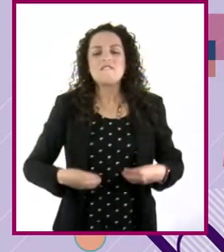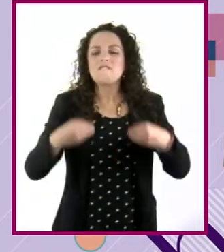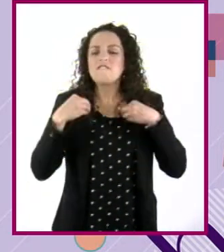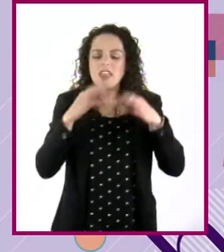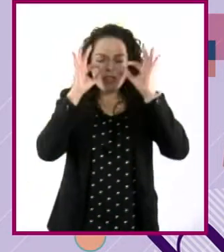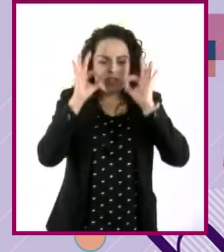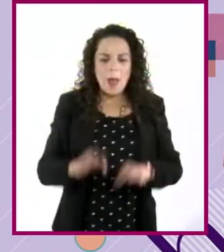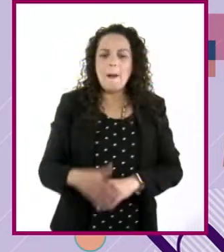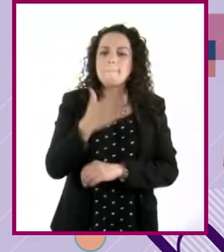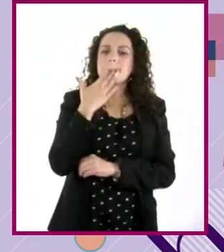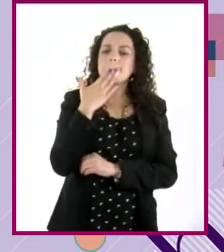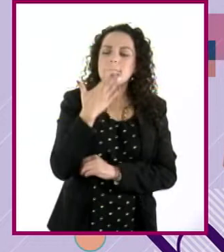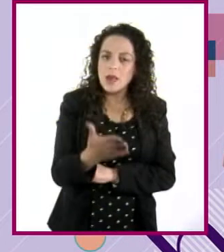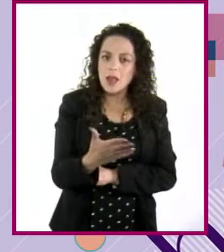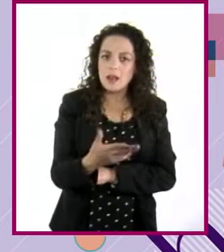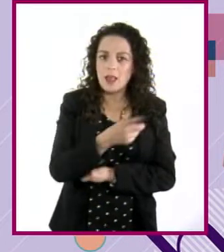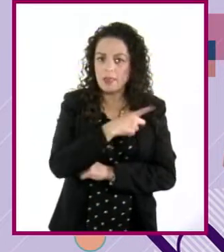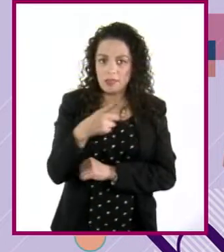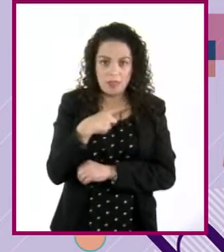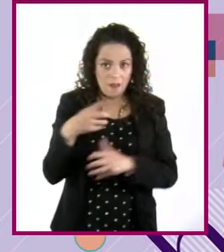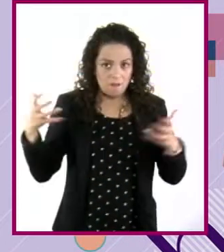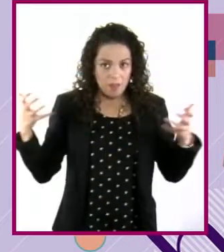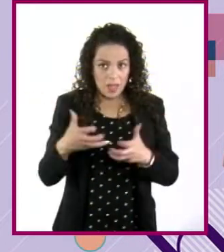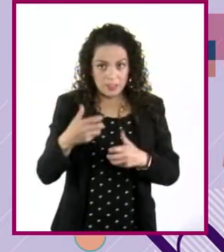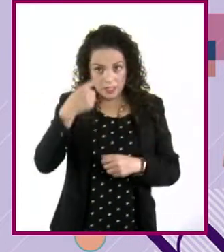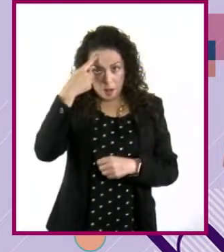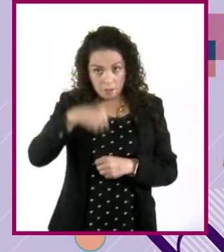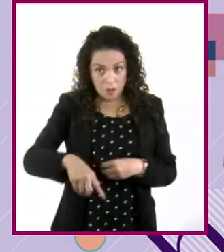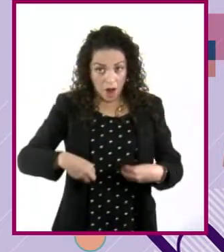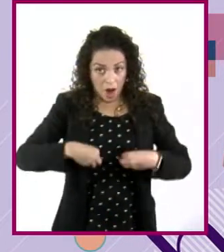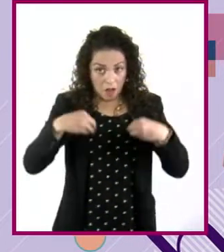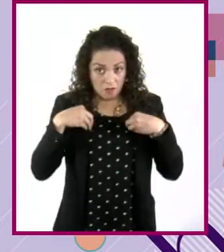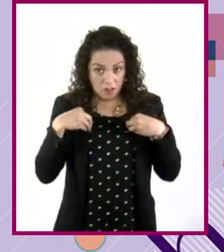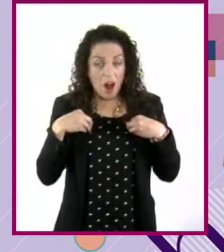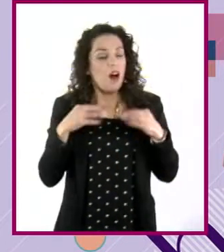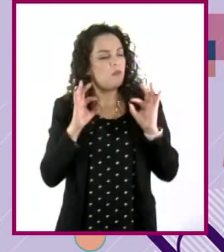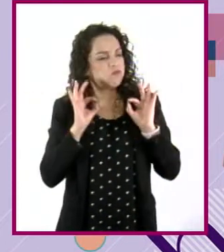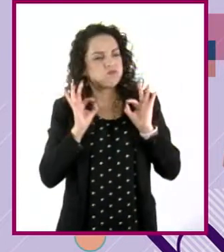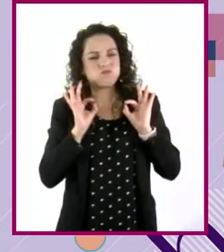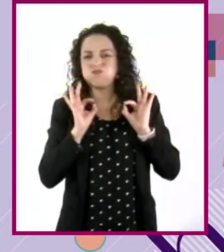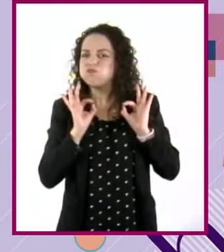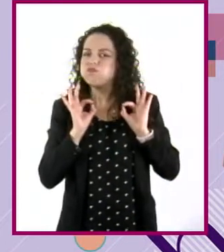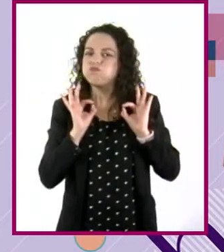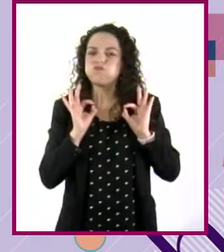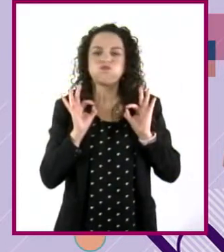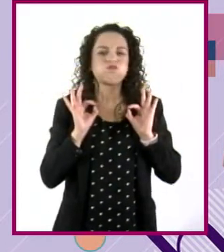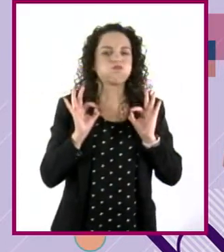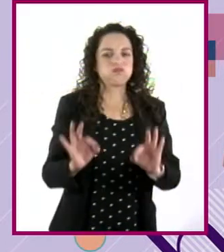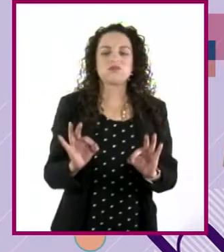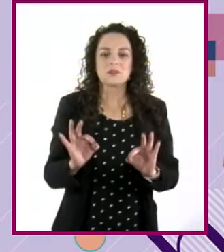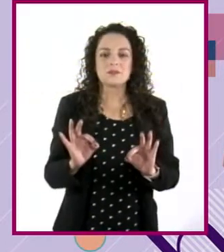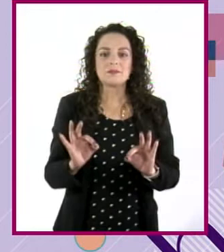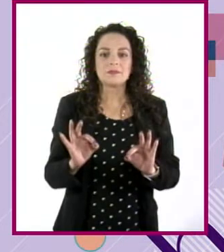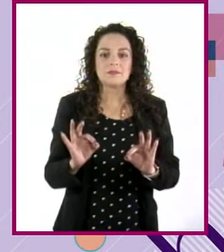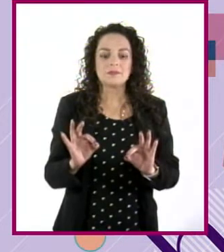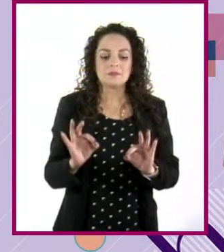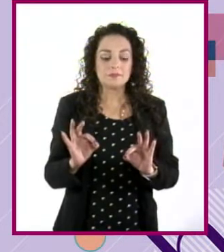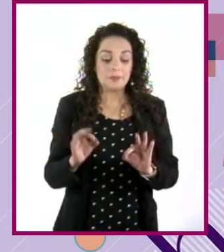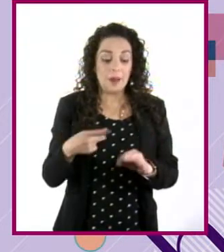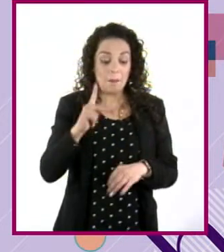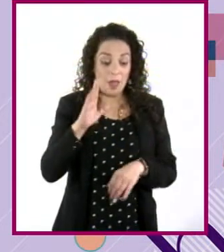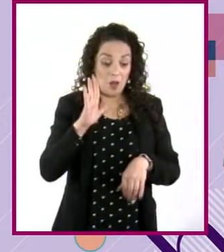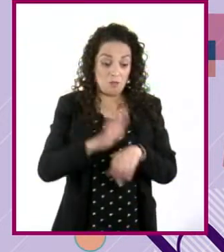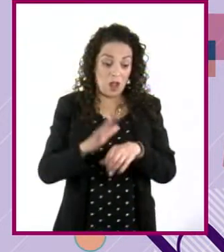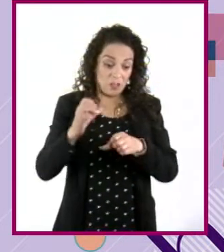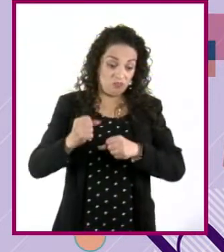las prácticas que se tendrían que llevar a cabo para vivir de manera correcta. Quizá la más radical sería el cinismo, que